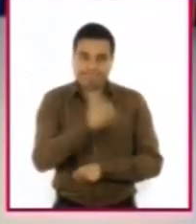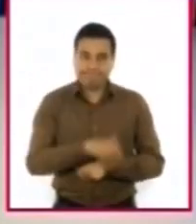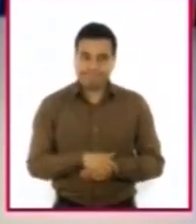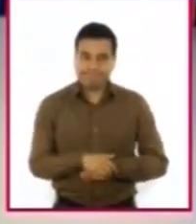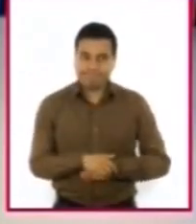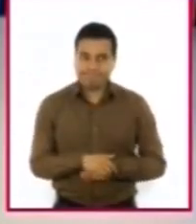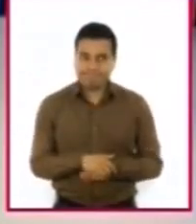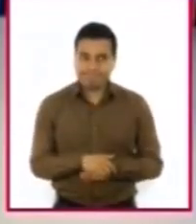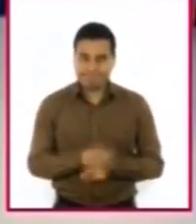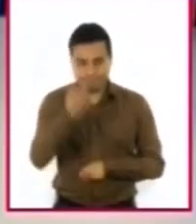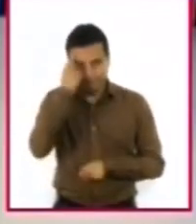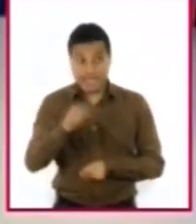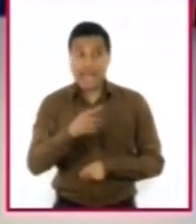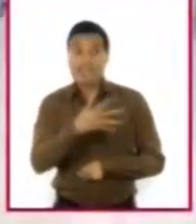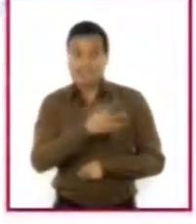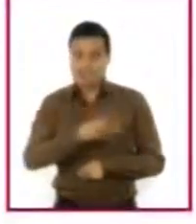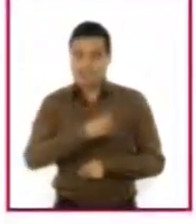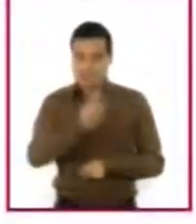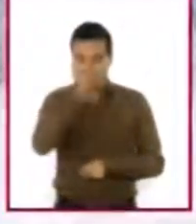recuérdalo.